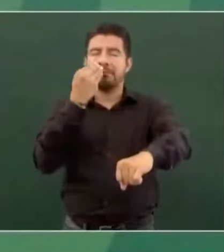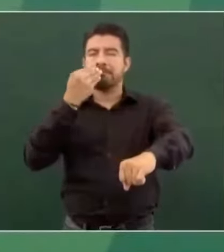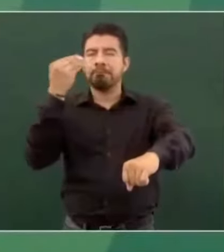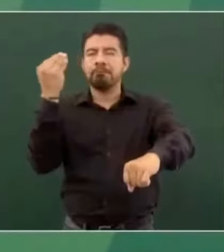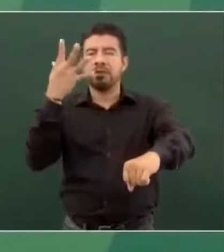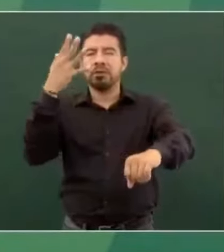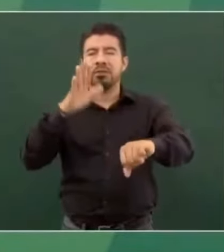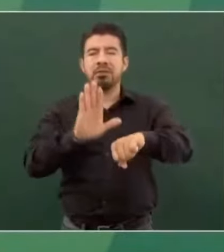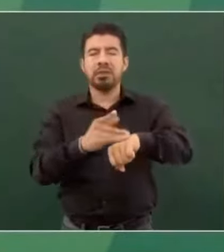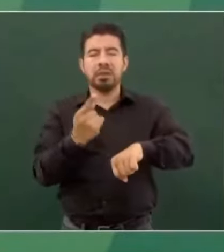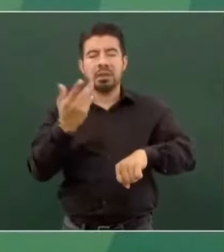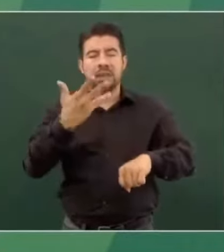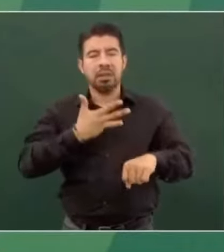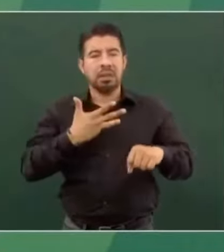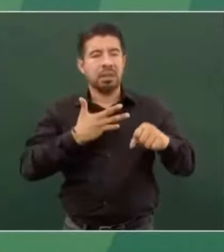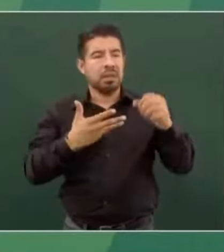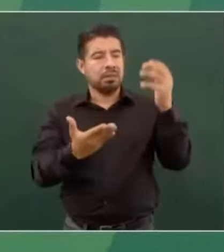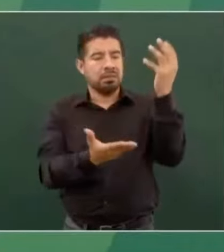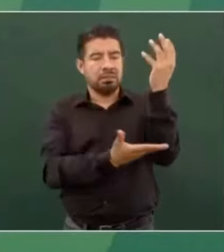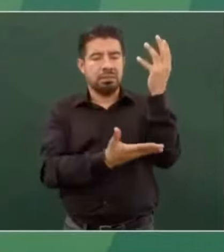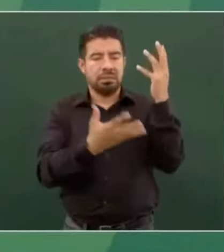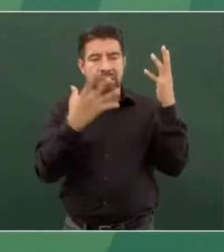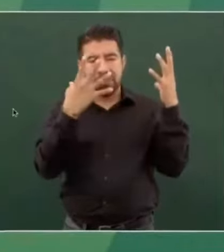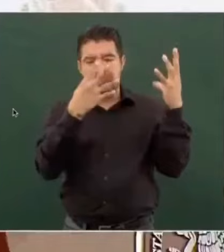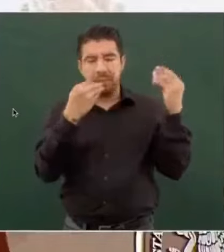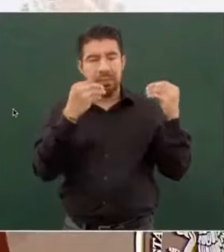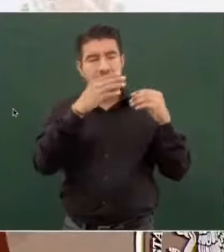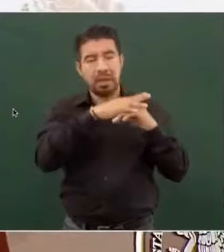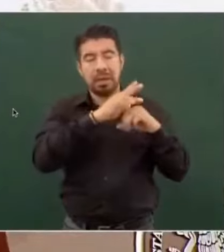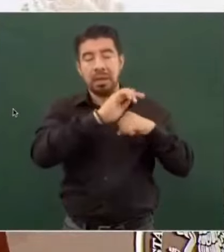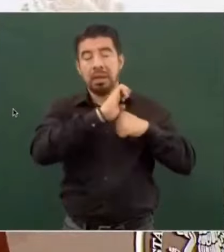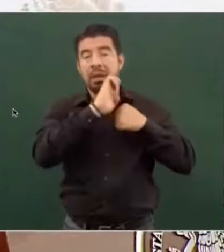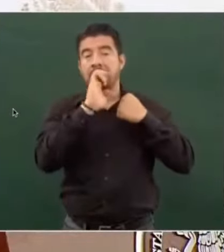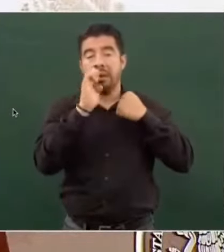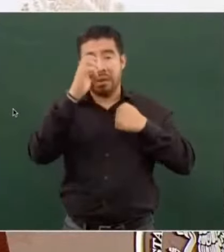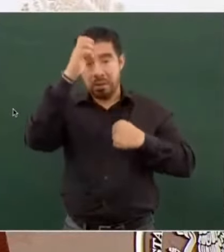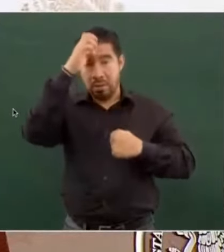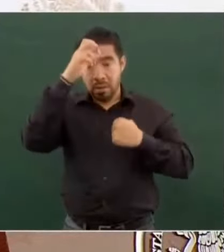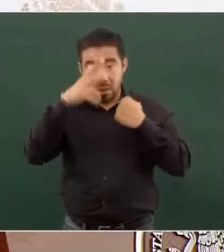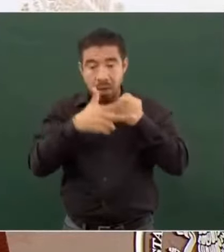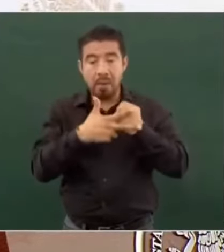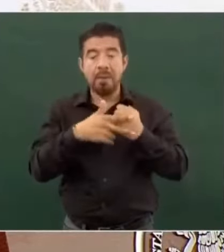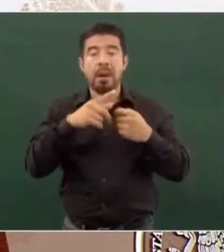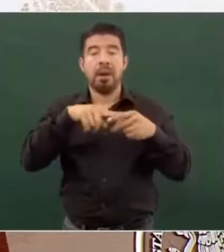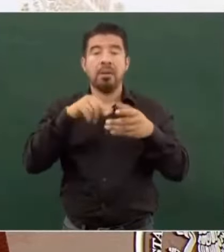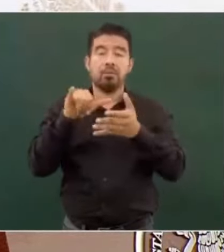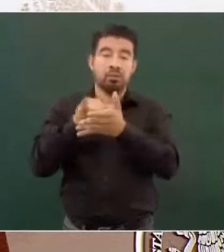antes en Europa, en Nueva York,